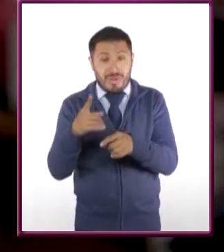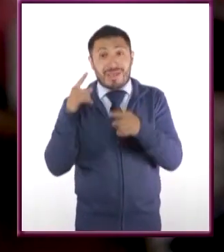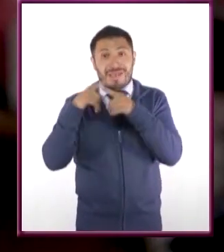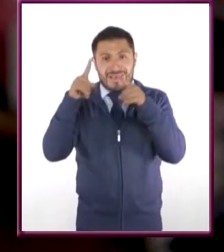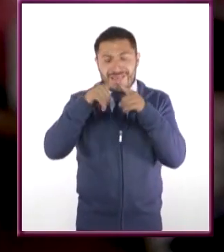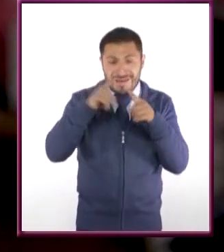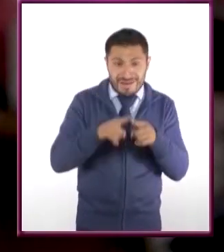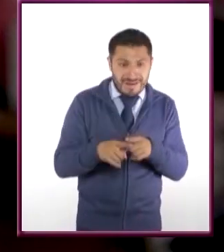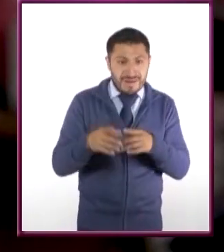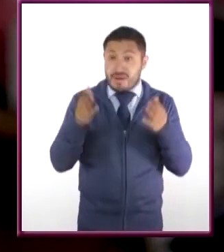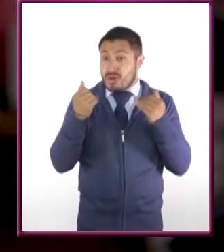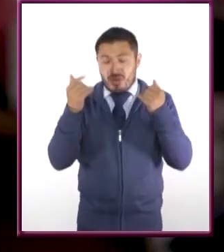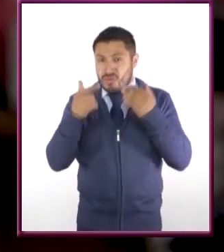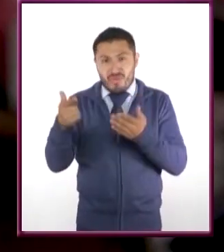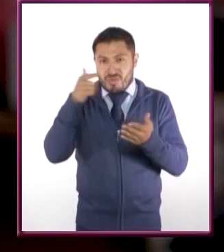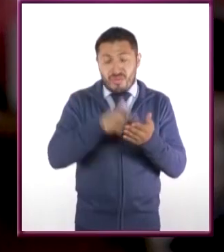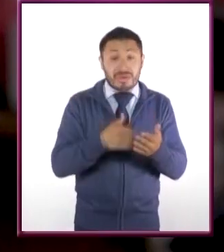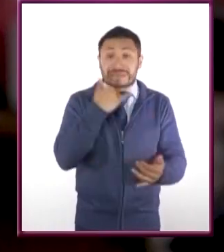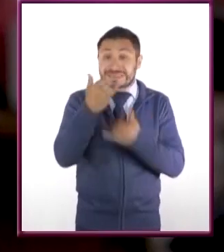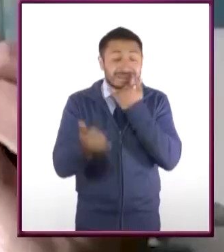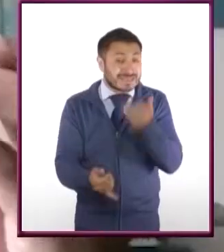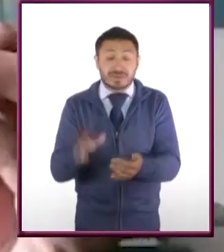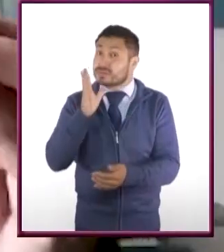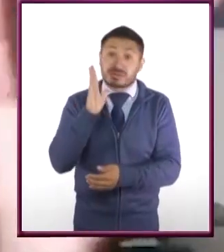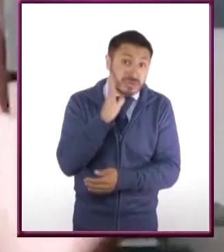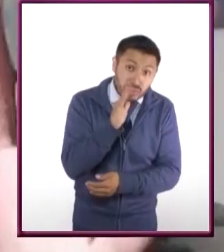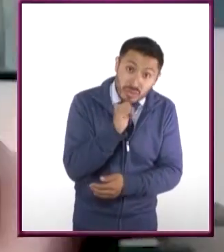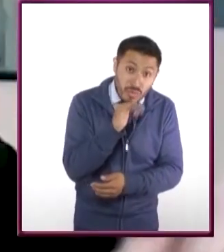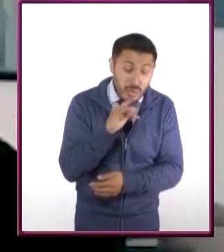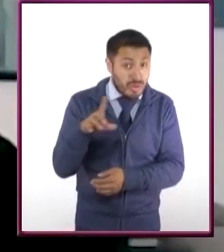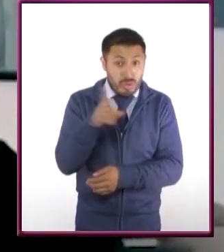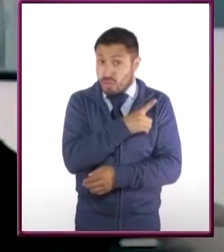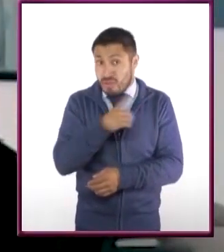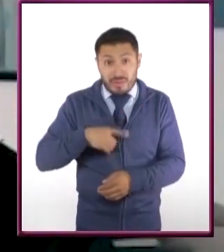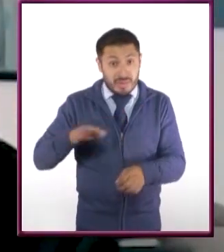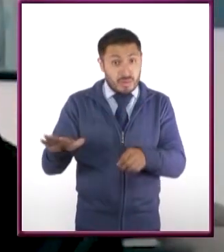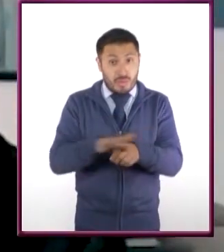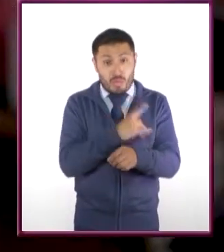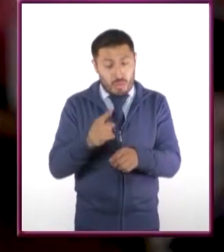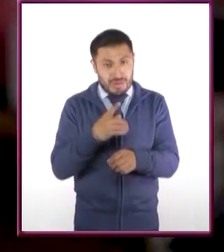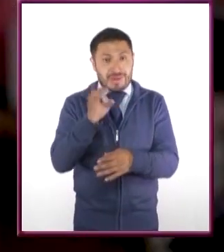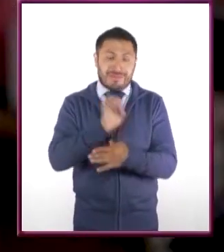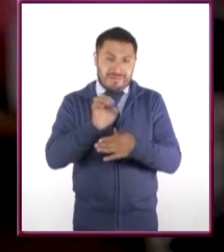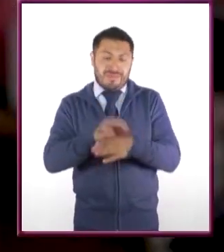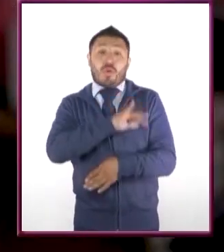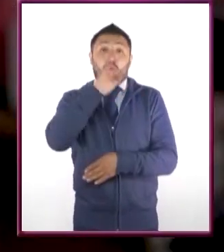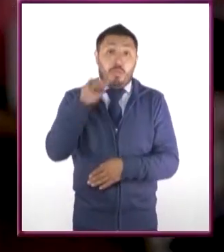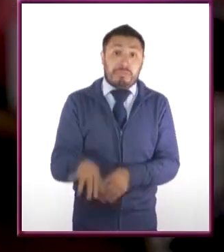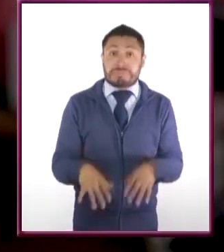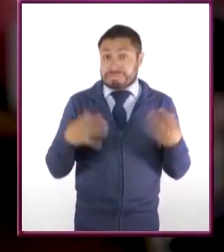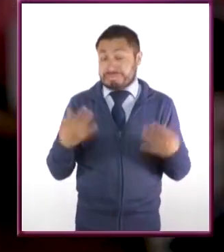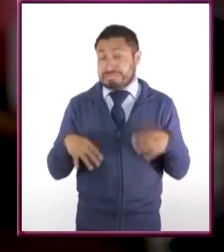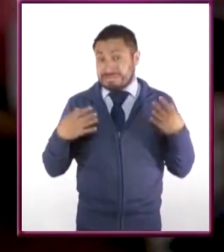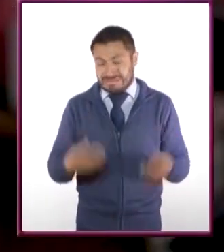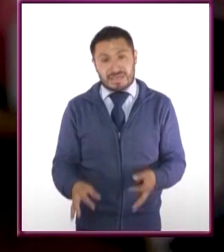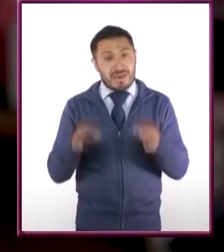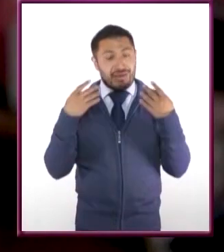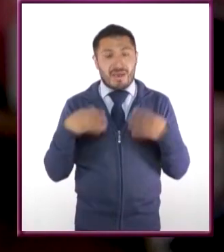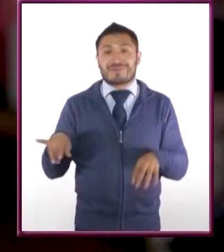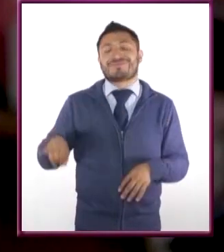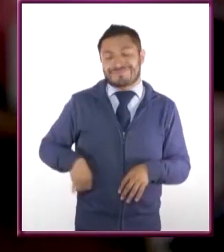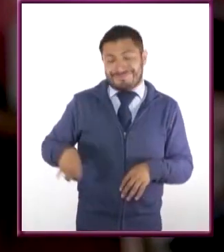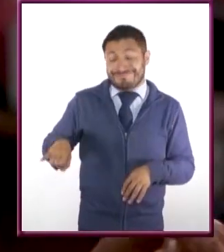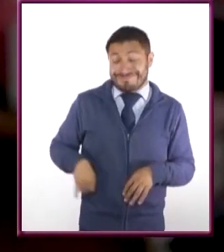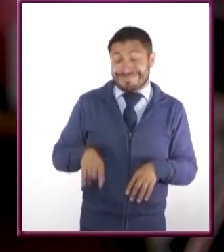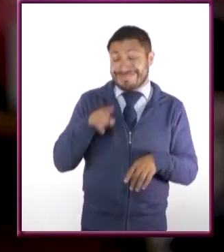ambas no hay lugar para los errores, porque si no, la tripulación puede perder la vida. Así es. Es muy interesante lo